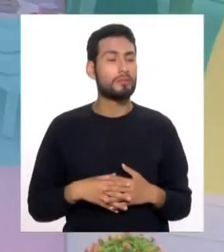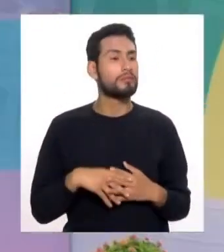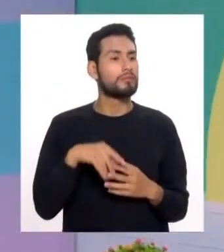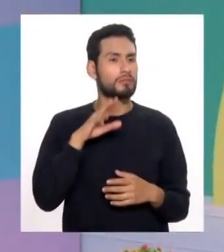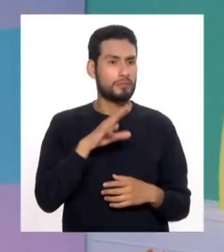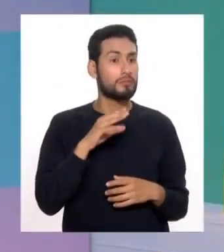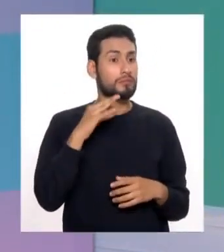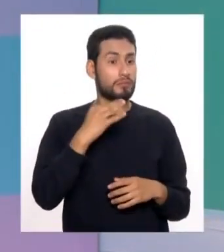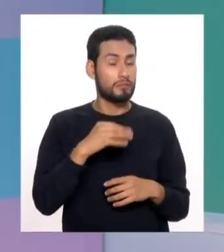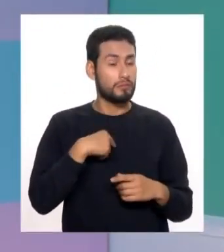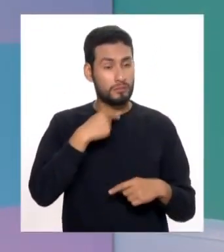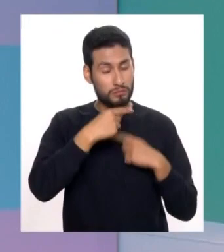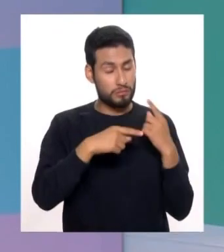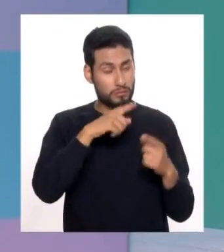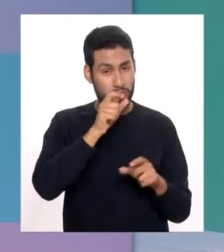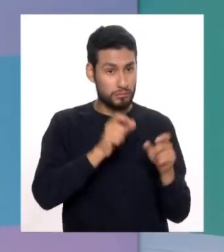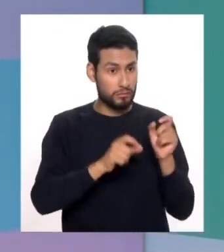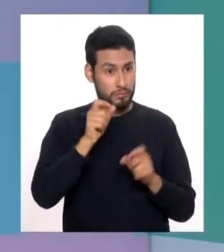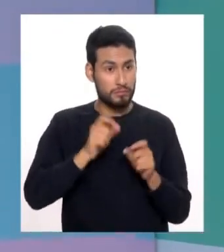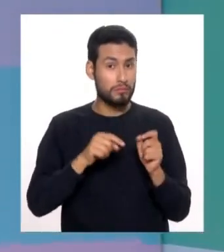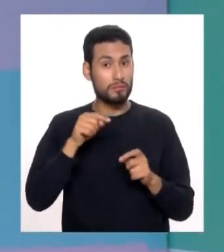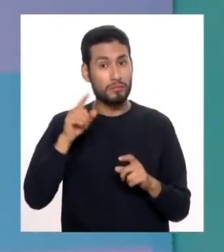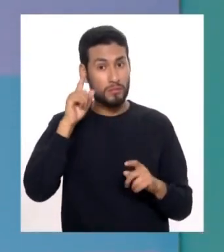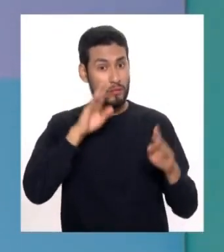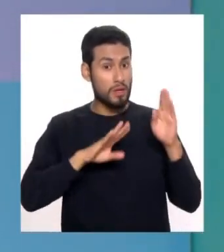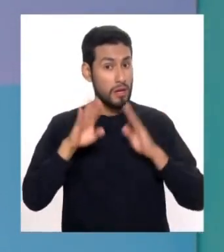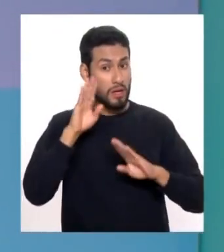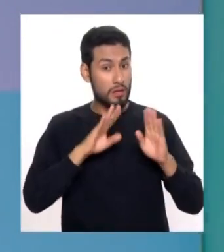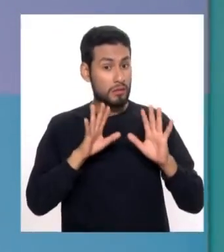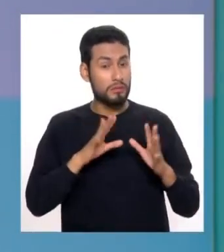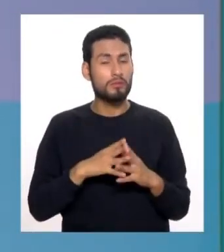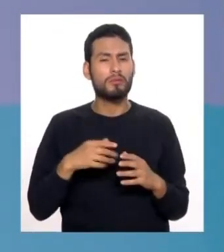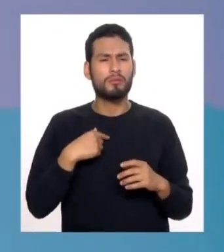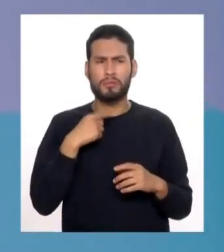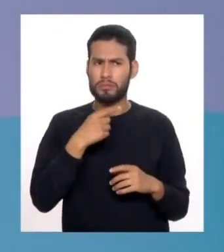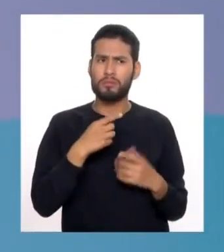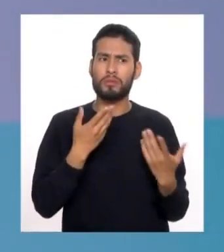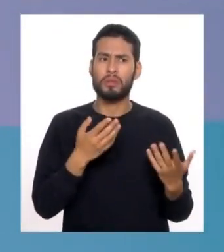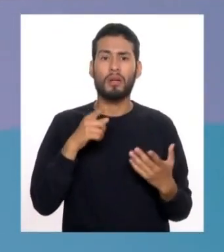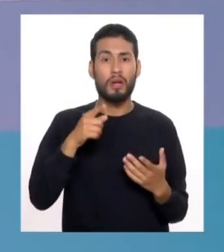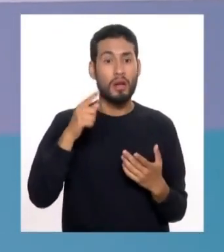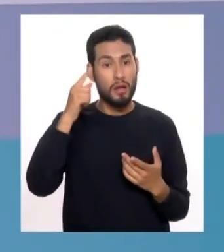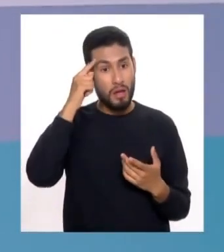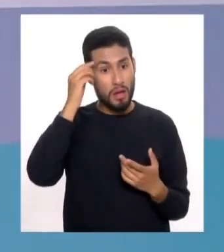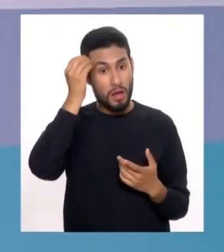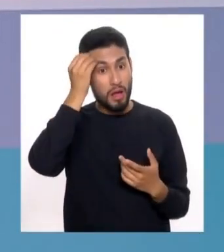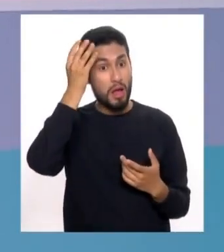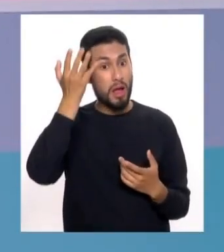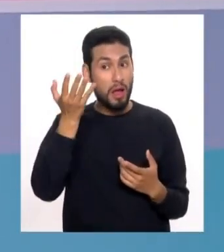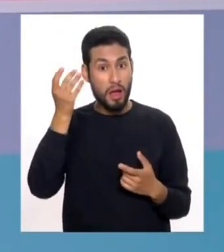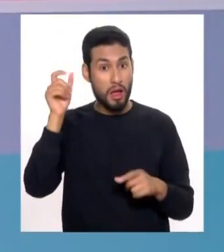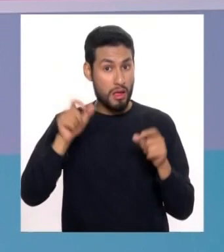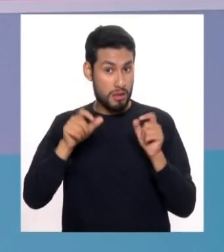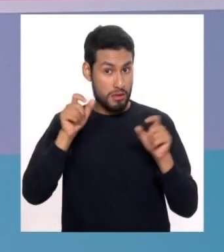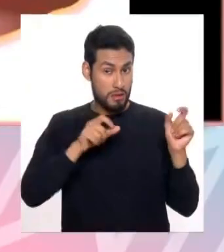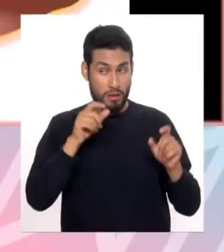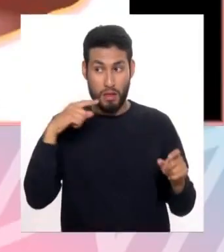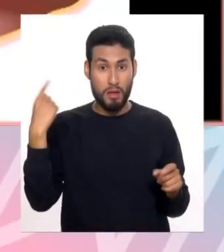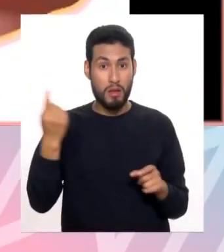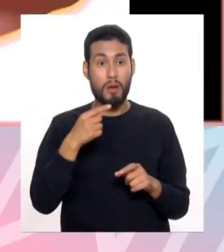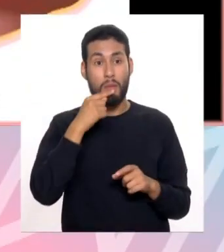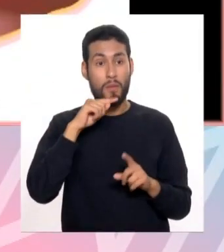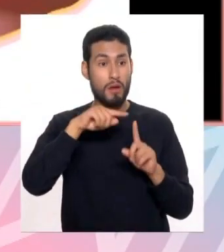hay, siempre les digo yo a las pacientes cuando vienen preocupadas por ese sentido, es que existe una estigmatización social de la